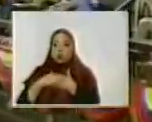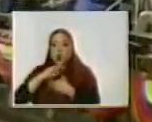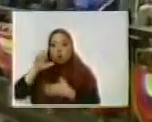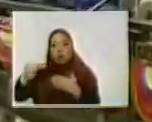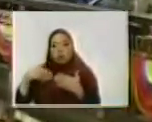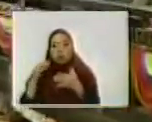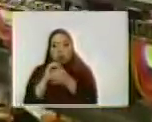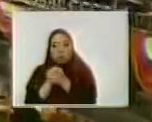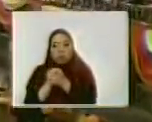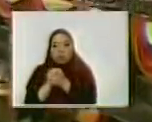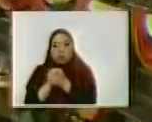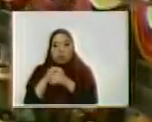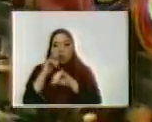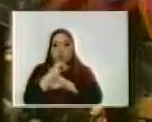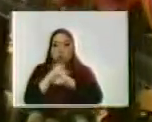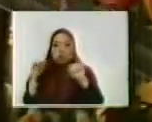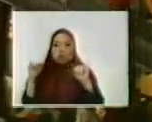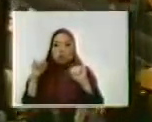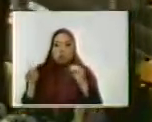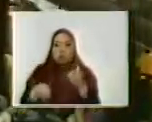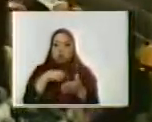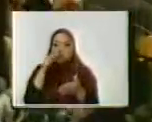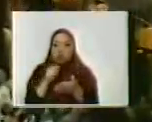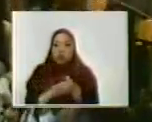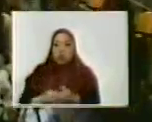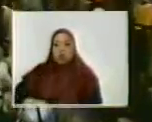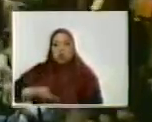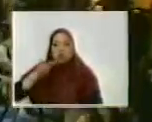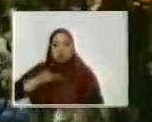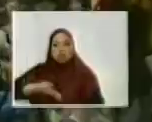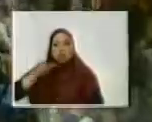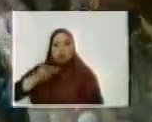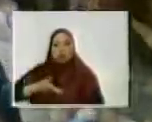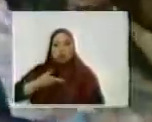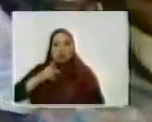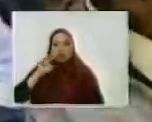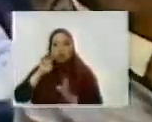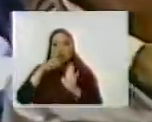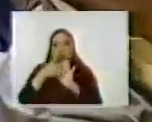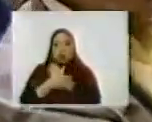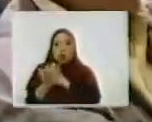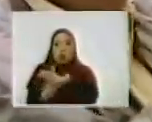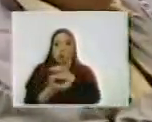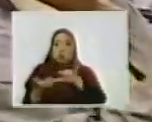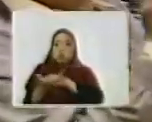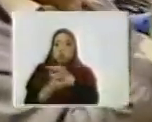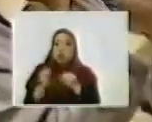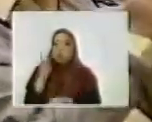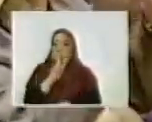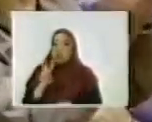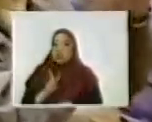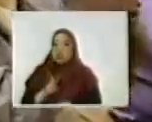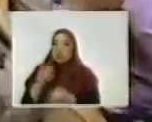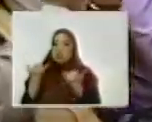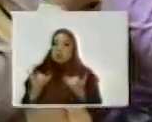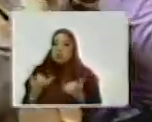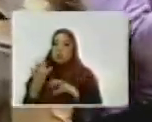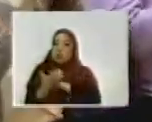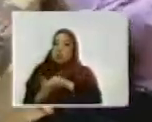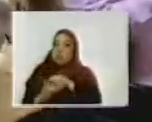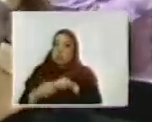ustedes cuáles son los elementos esenciales de la coyuntura política venezolana, de la